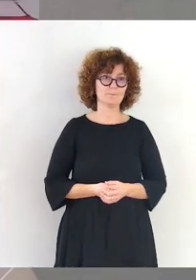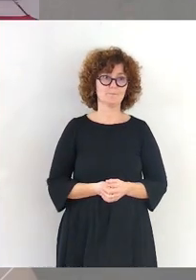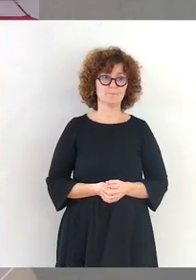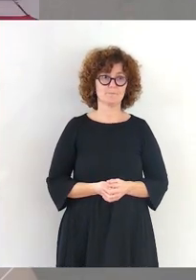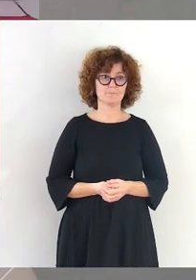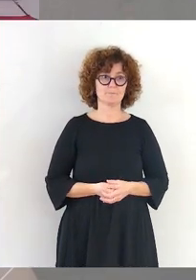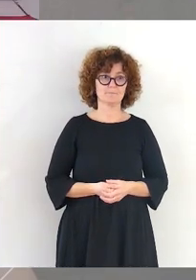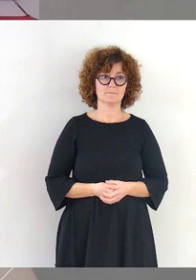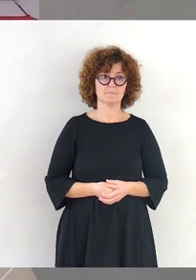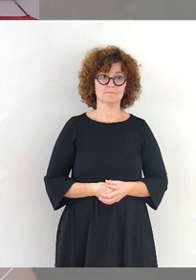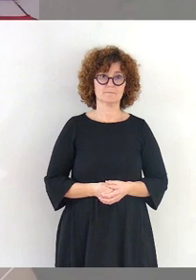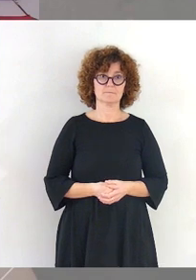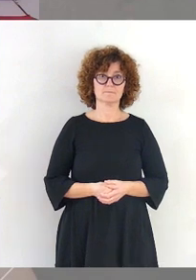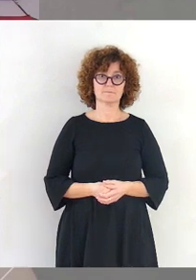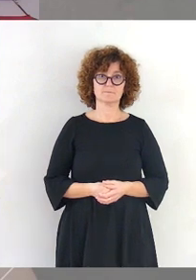correcto